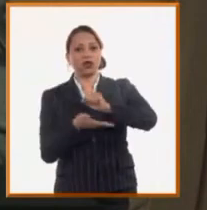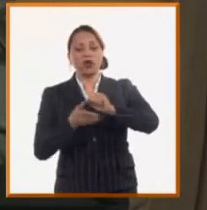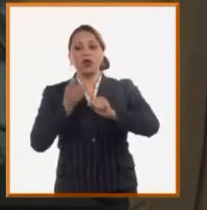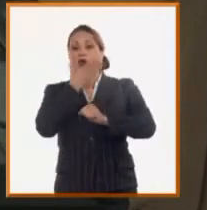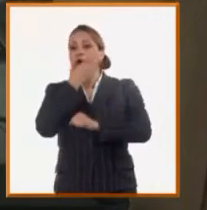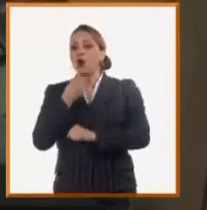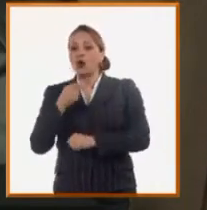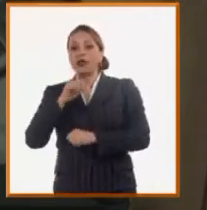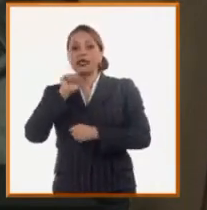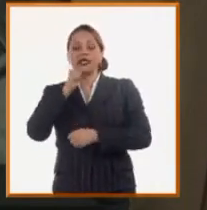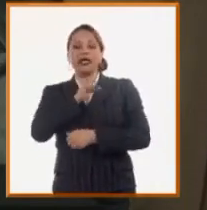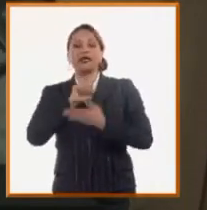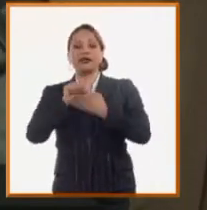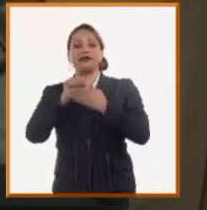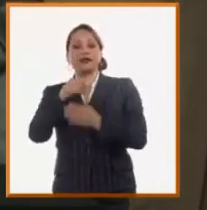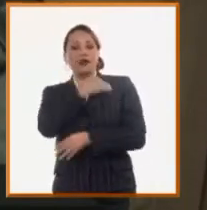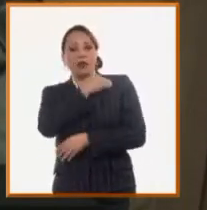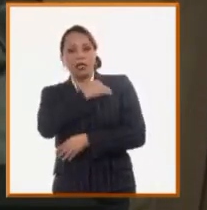del